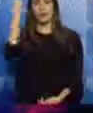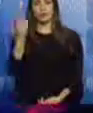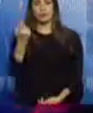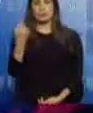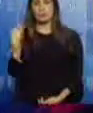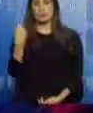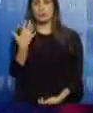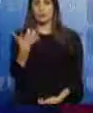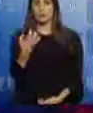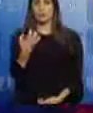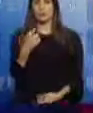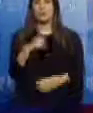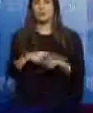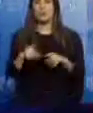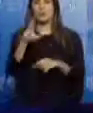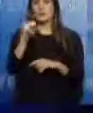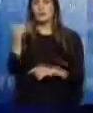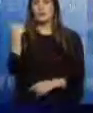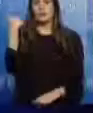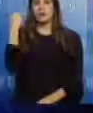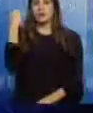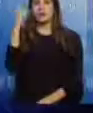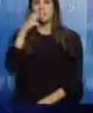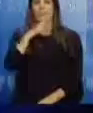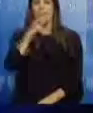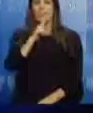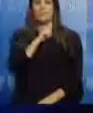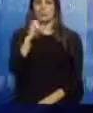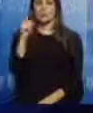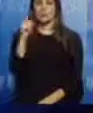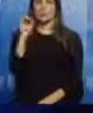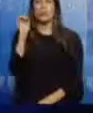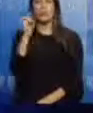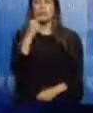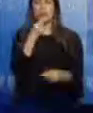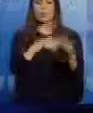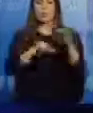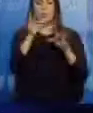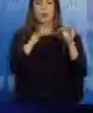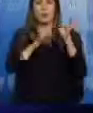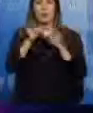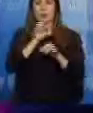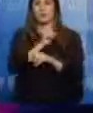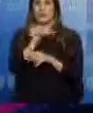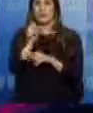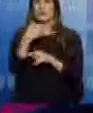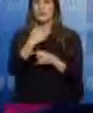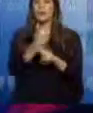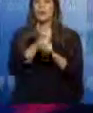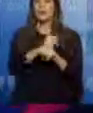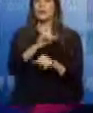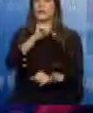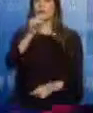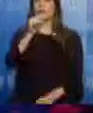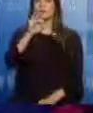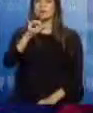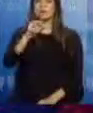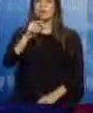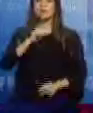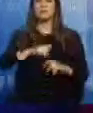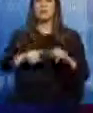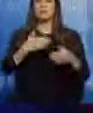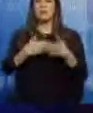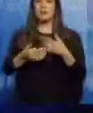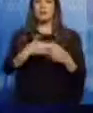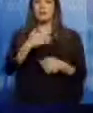que quieran. A lo que no tienen derecho es a engañar o a esgrimir argumentos tan profundos como hay que defender al ISFA, sin importar la